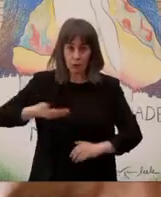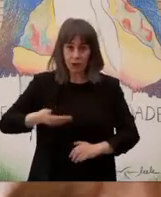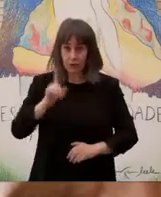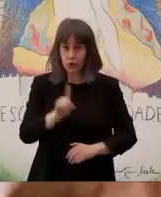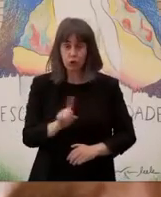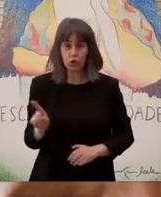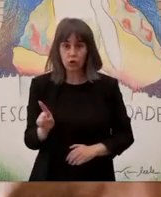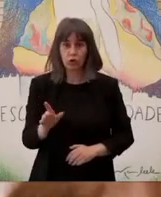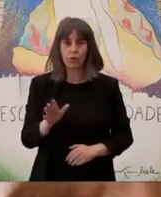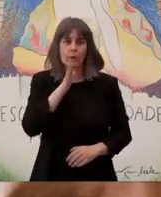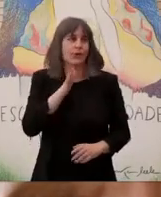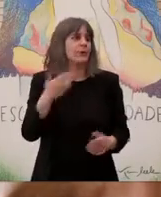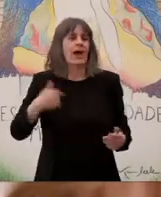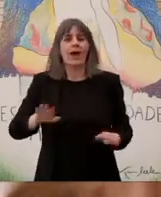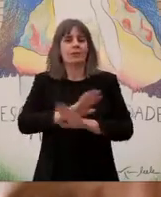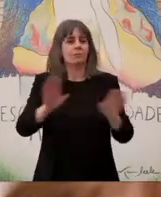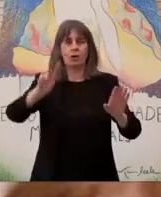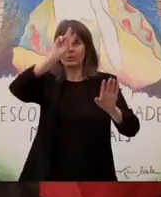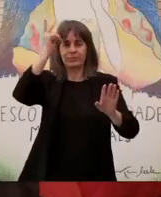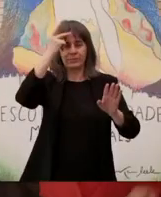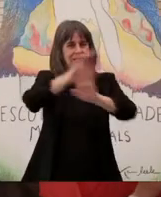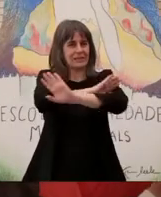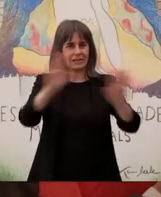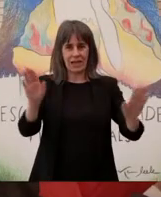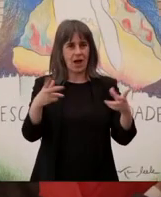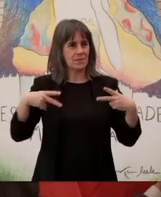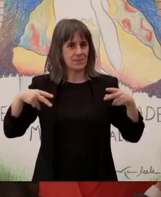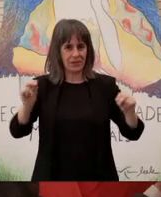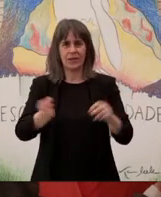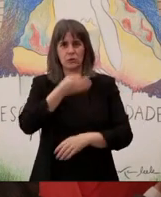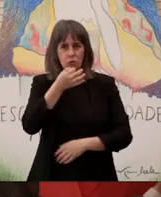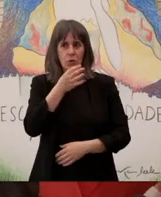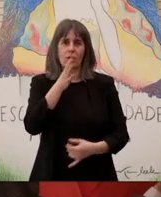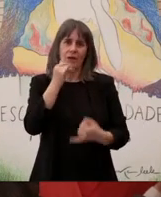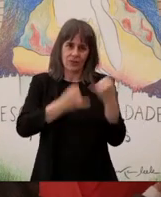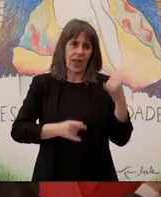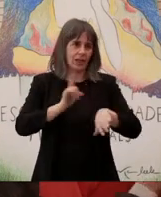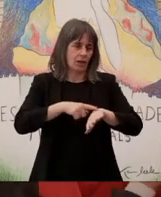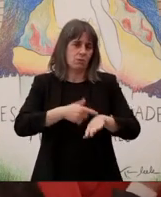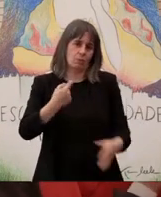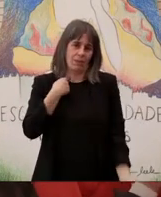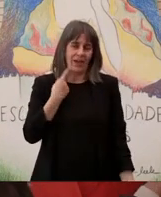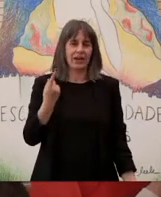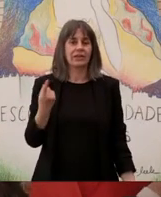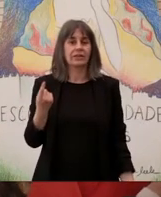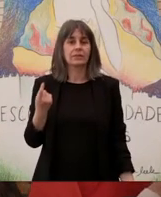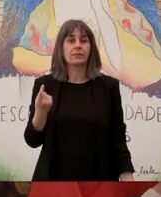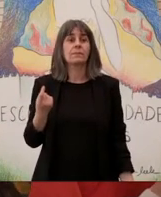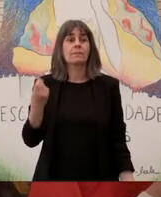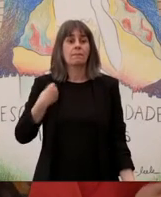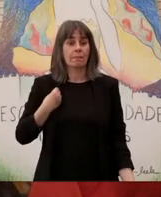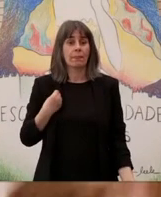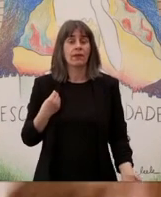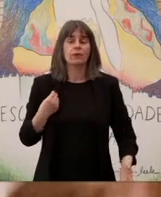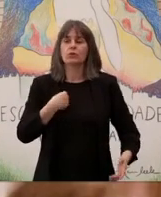era una manera de cambiarle o sea de cambiar yo discurso porque si no perdías muy tu tiempo y aún me pasa como como a ti Marta